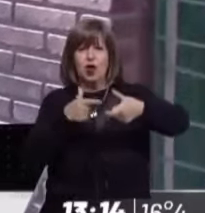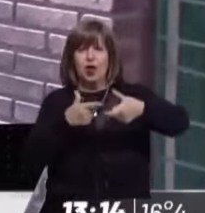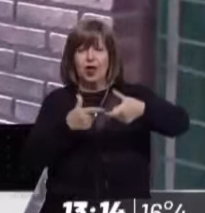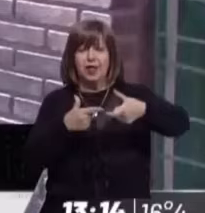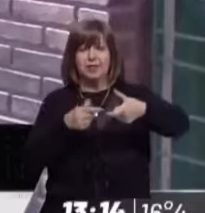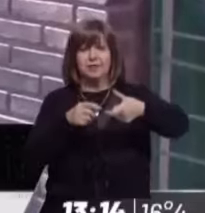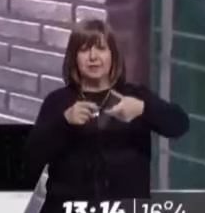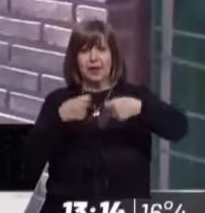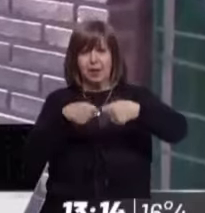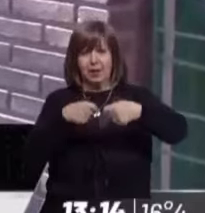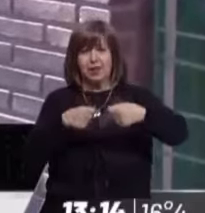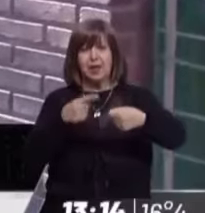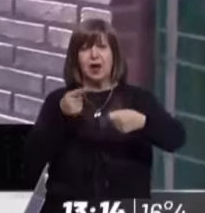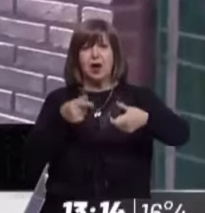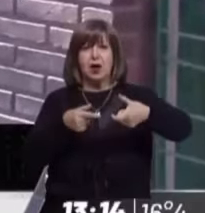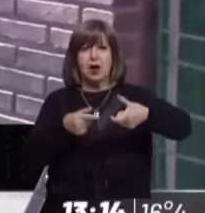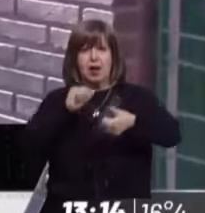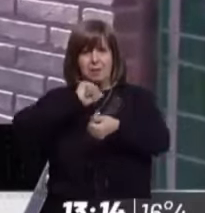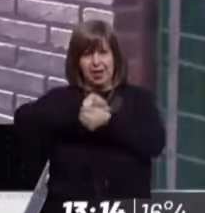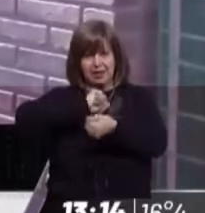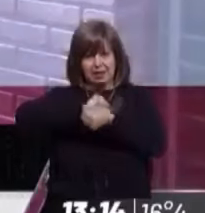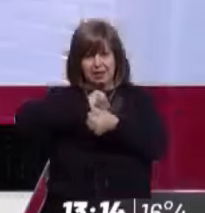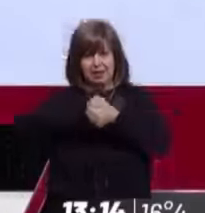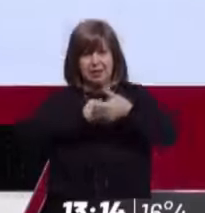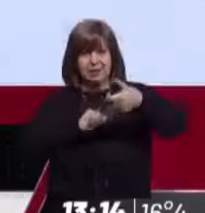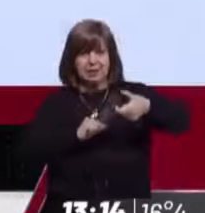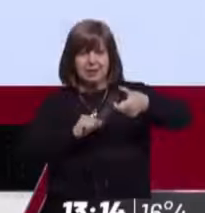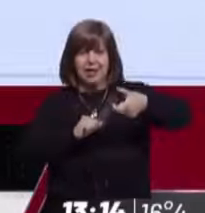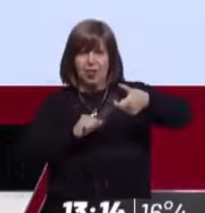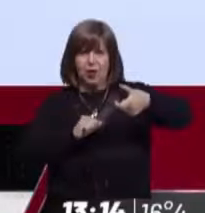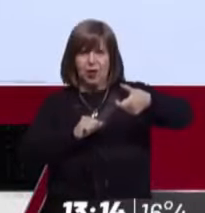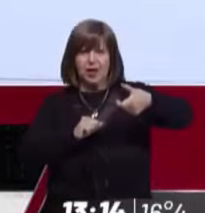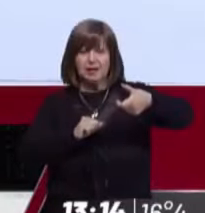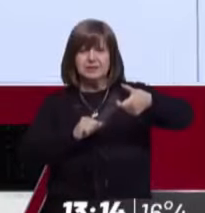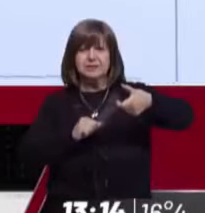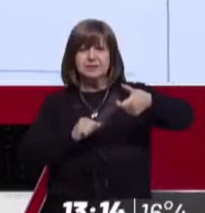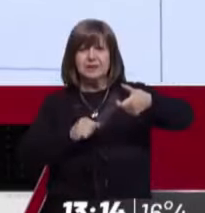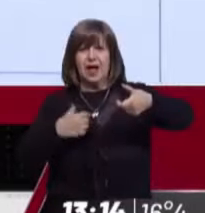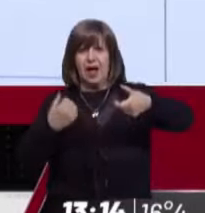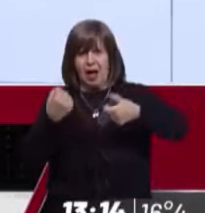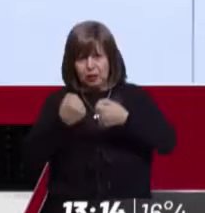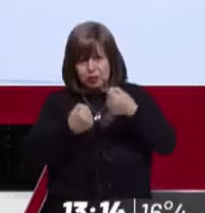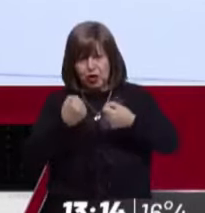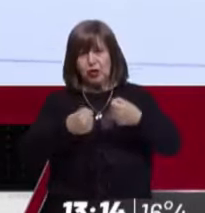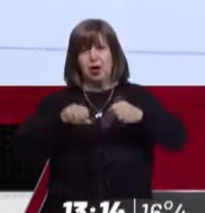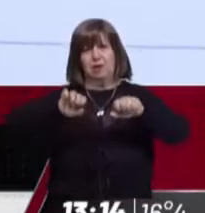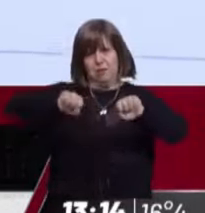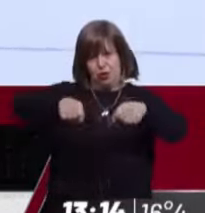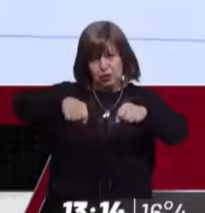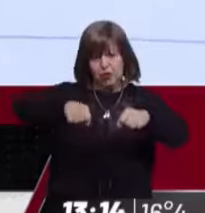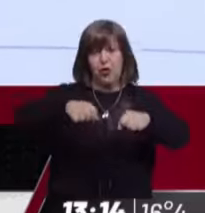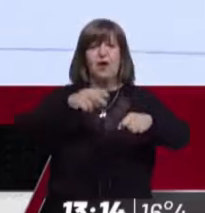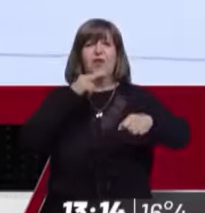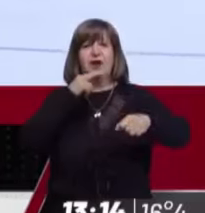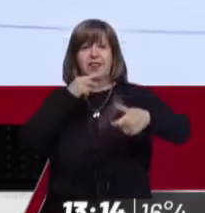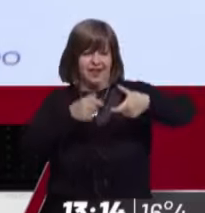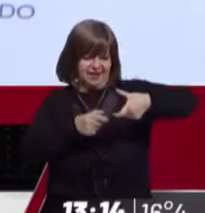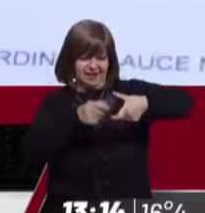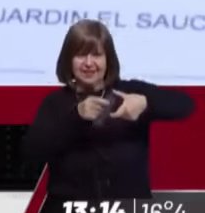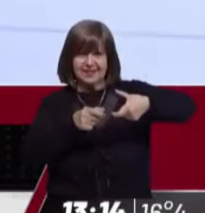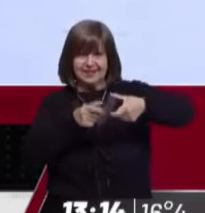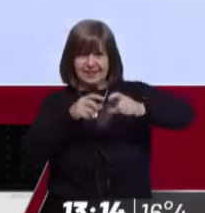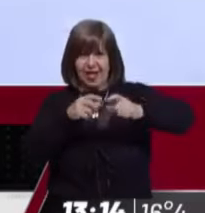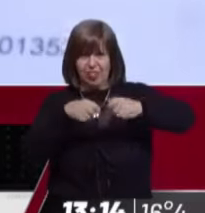ver con la impresión de lo que tiene que ver con la cédula, por ejemplo, del vehículo, de las motos y demás, la verde,